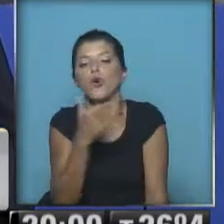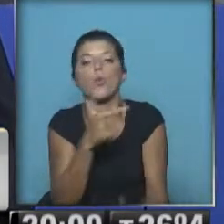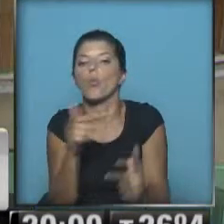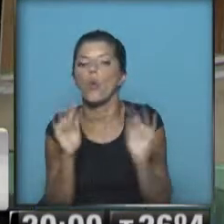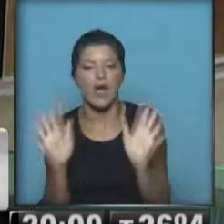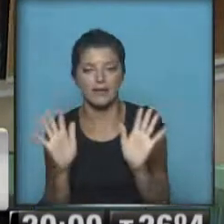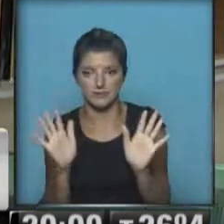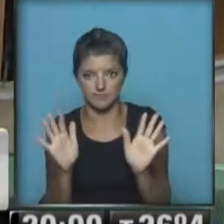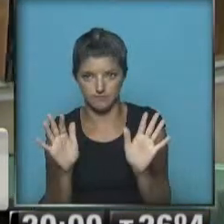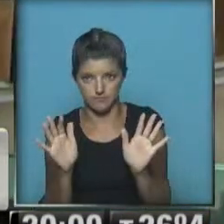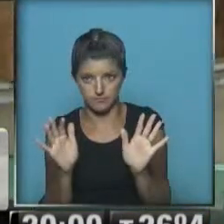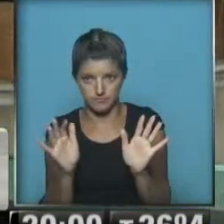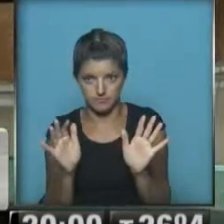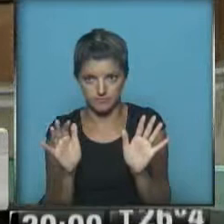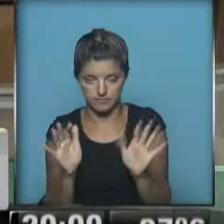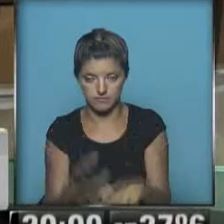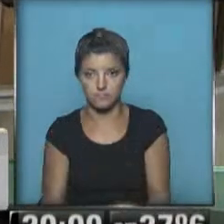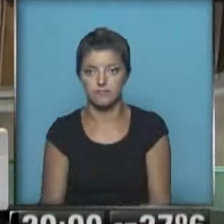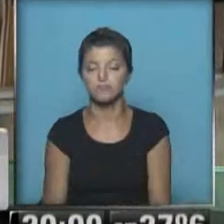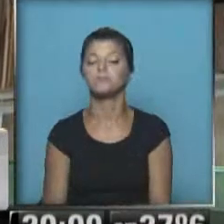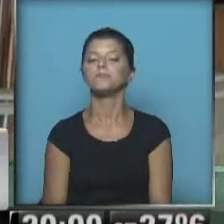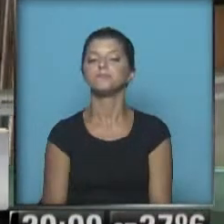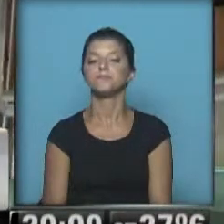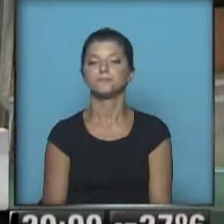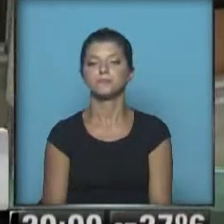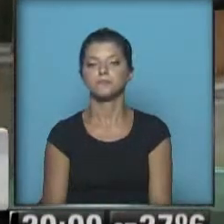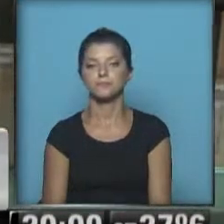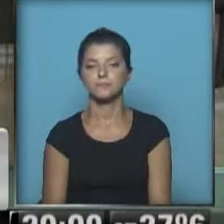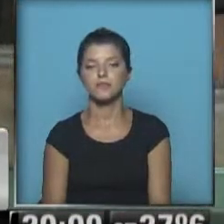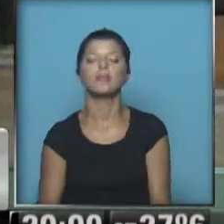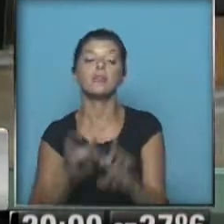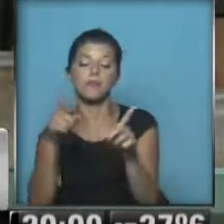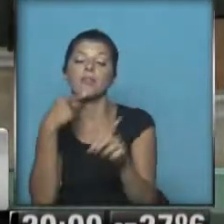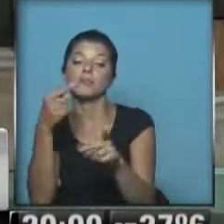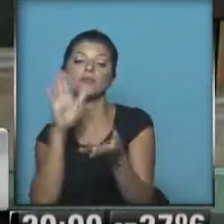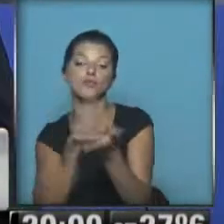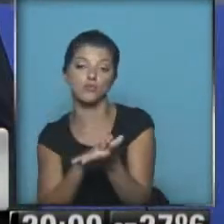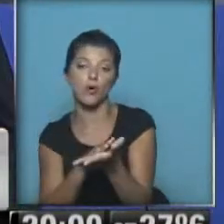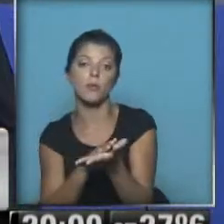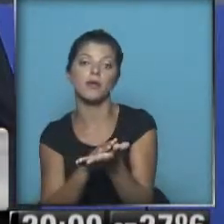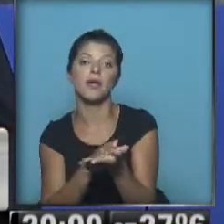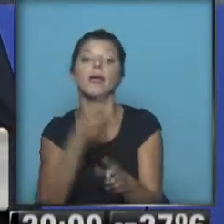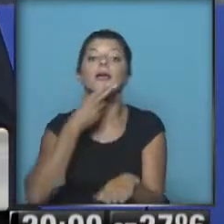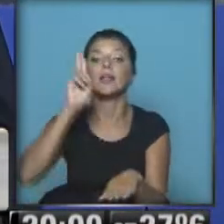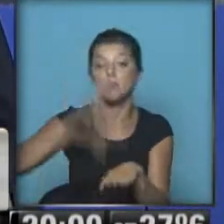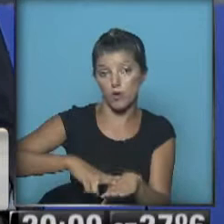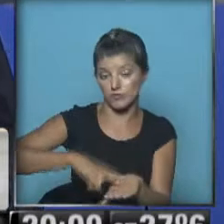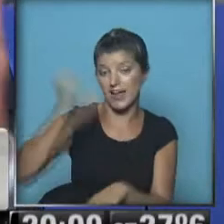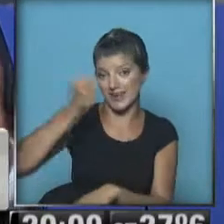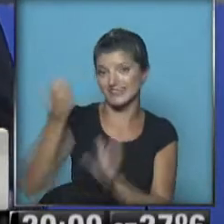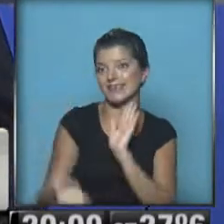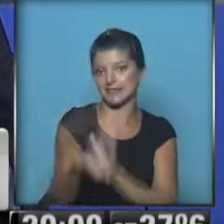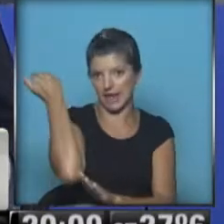atraer inversiones externas. Hay que hacer esas dos cosas. También se habló de bajar las retenciones, de eliminar las retenciones.